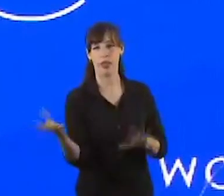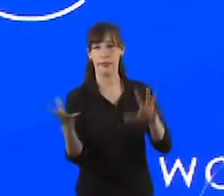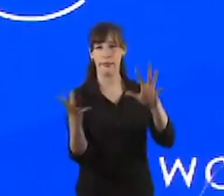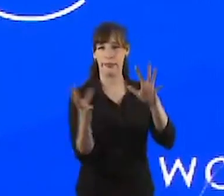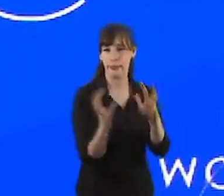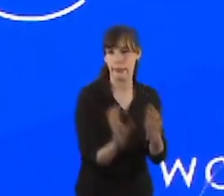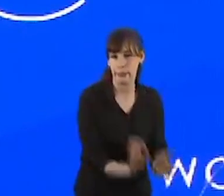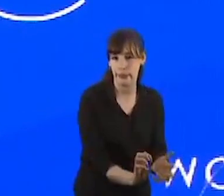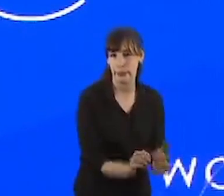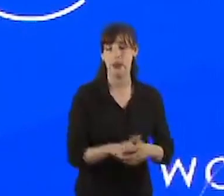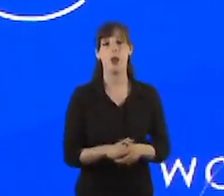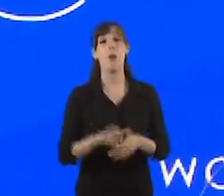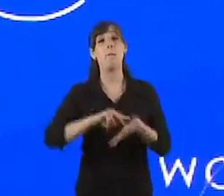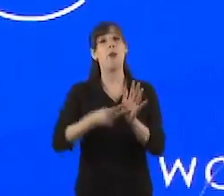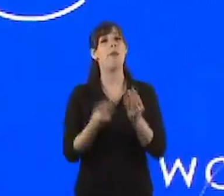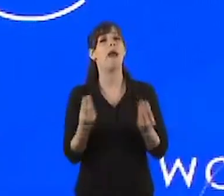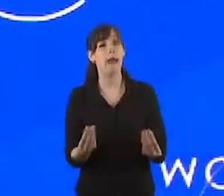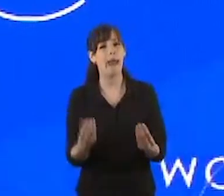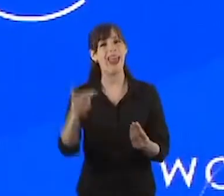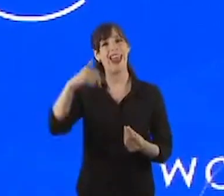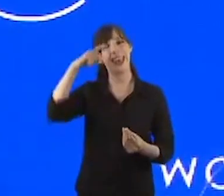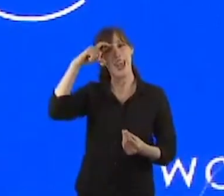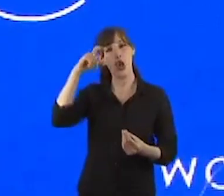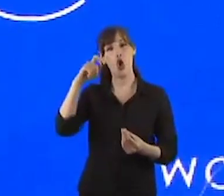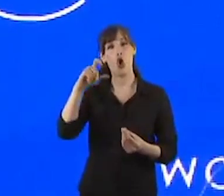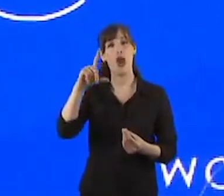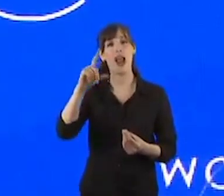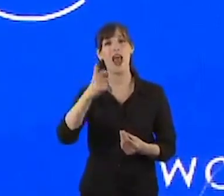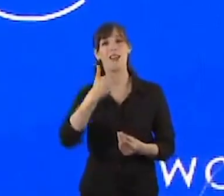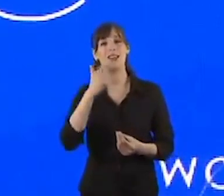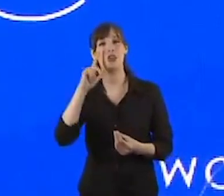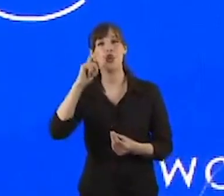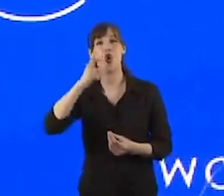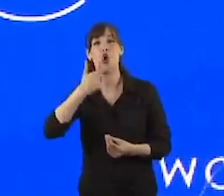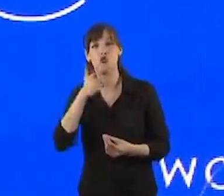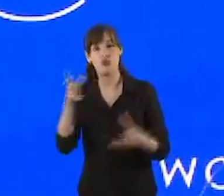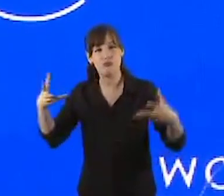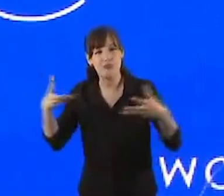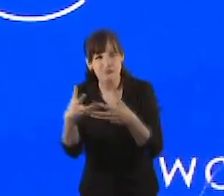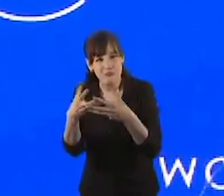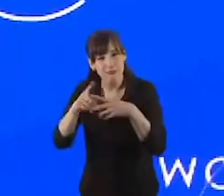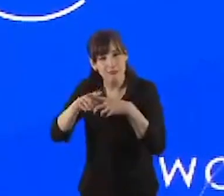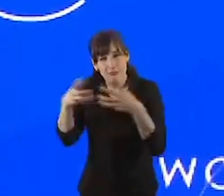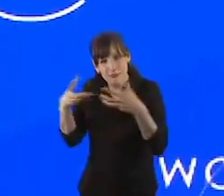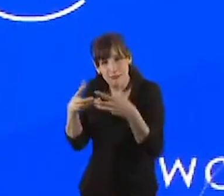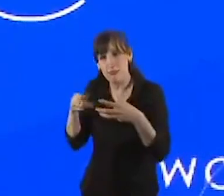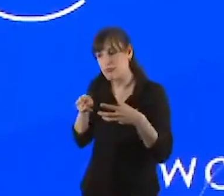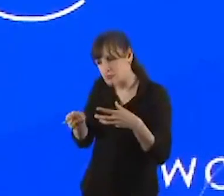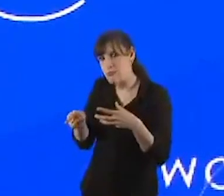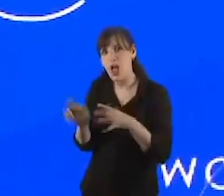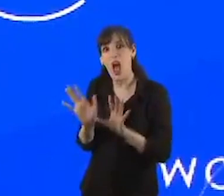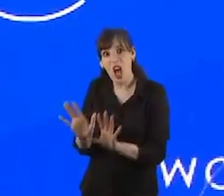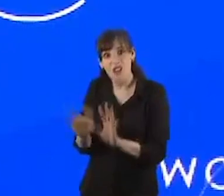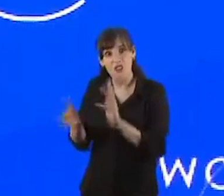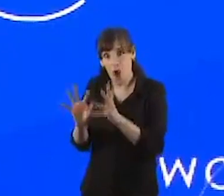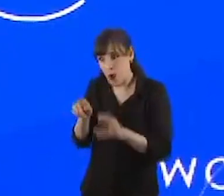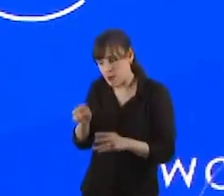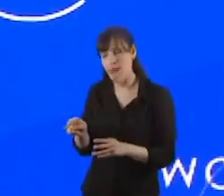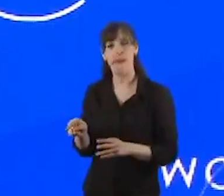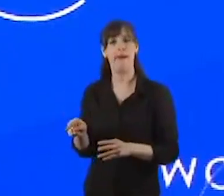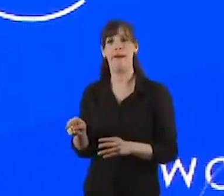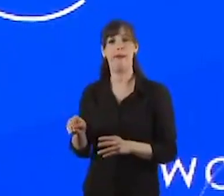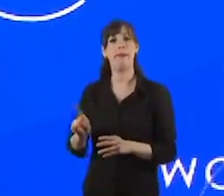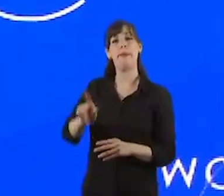El problema de los neoclásicos es que, como el modelo del que se enamoraron no mapea contra la realidad, atribuyen